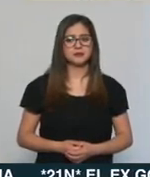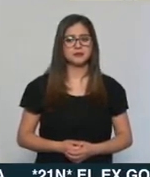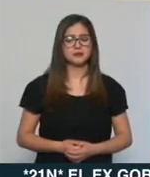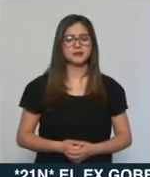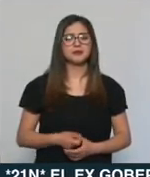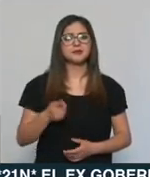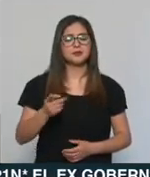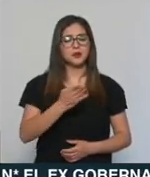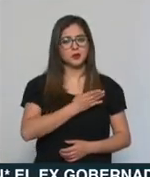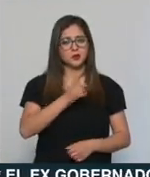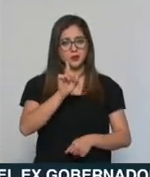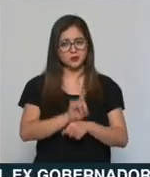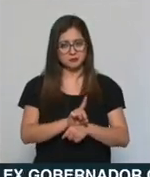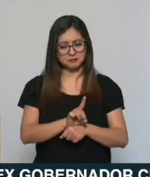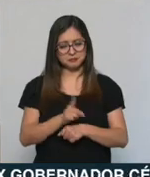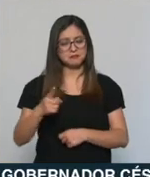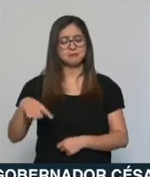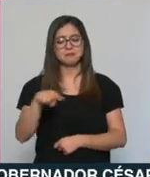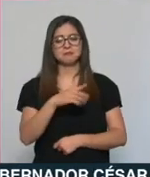Buenos días.